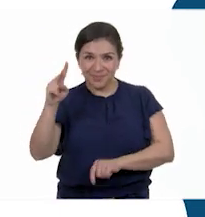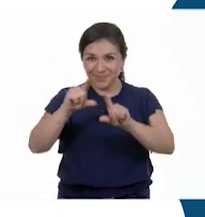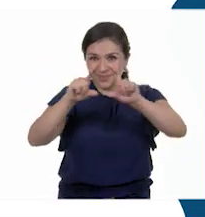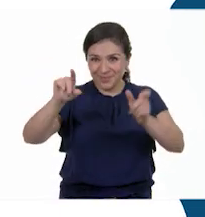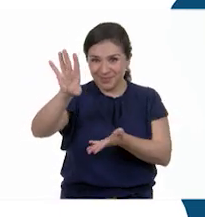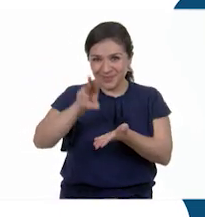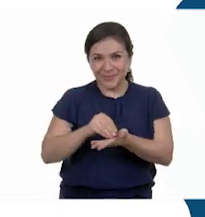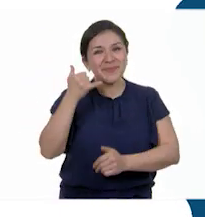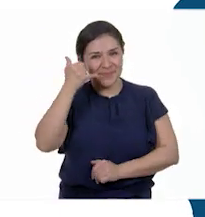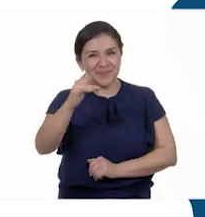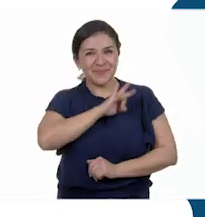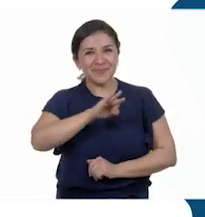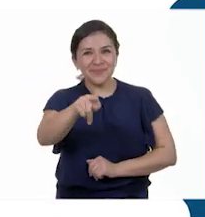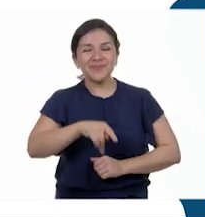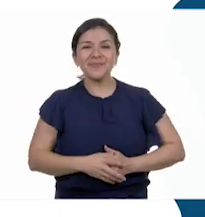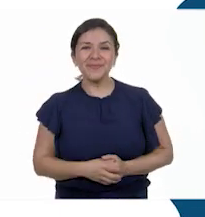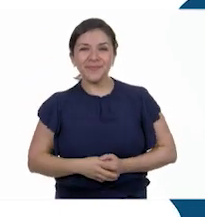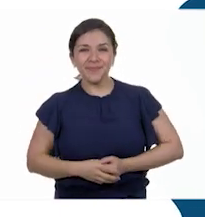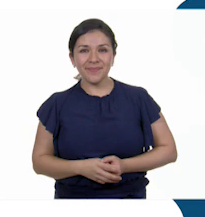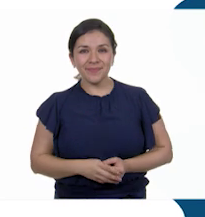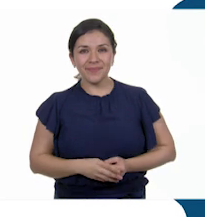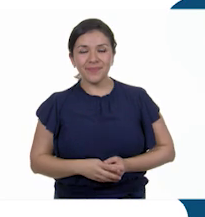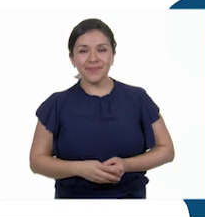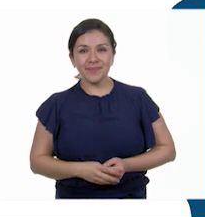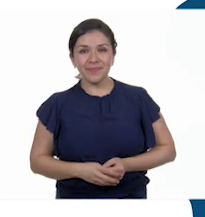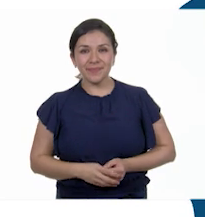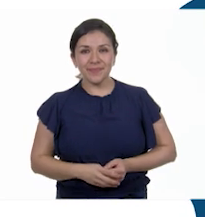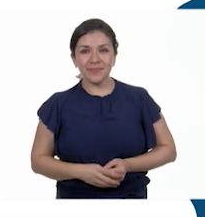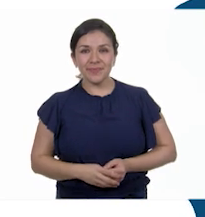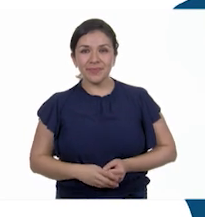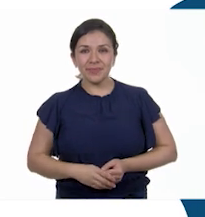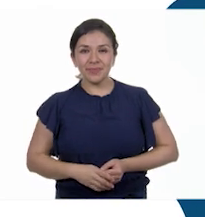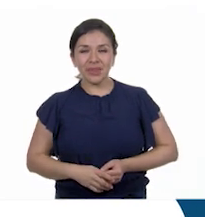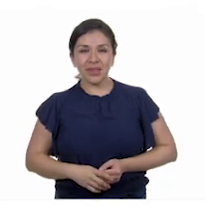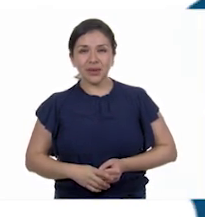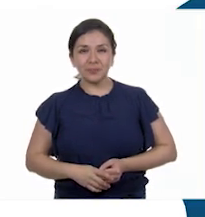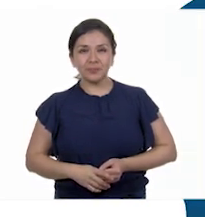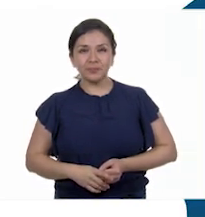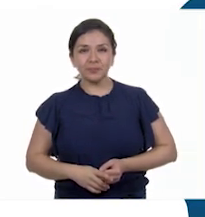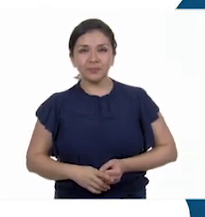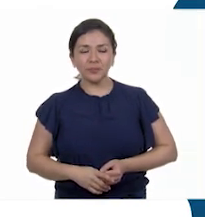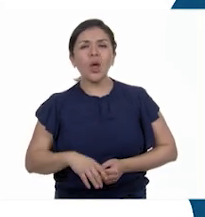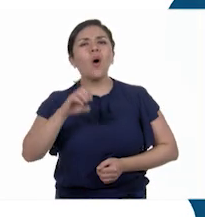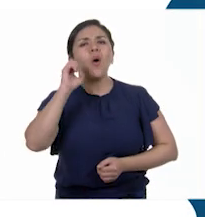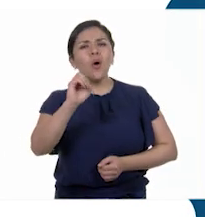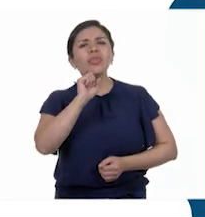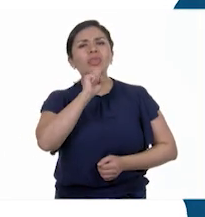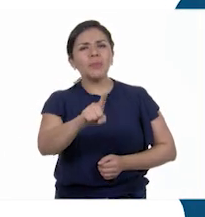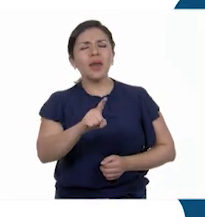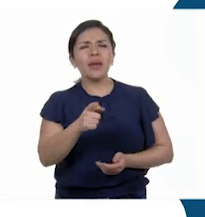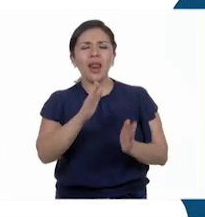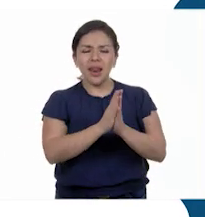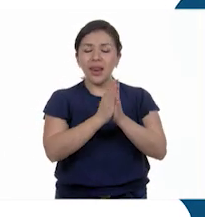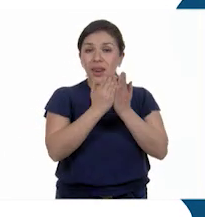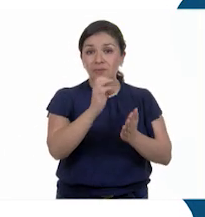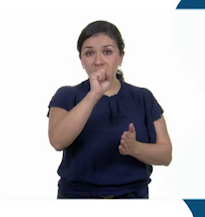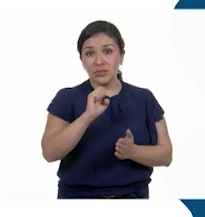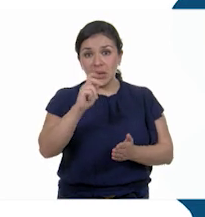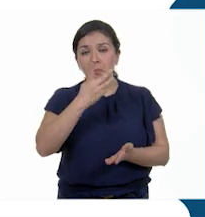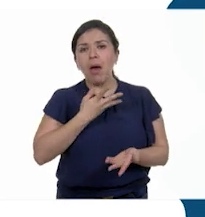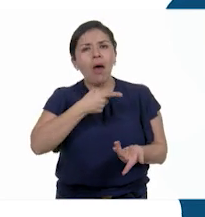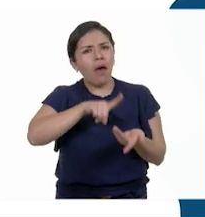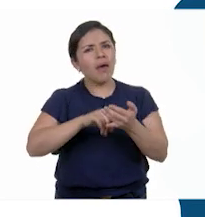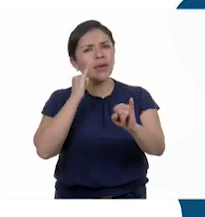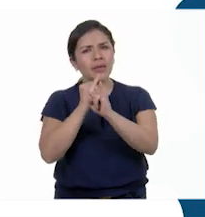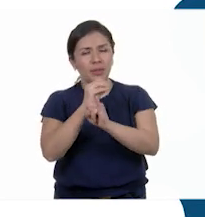55 41 72 04 13 con 100 líneas. También puedes encontrar los libros de texto en